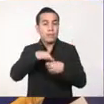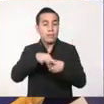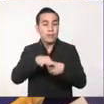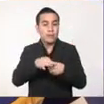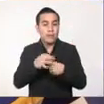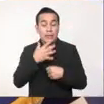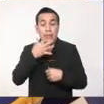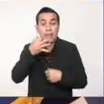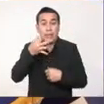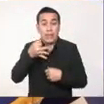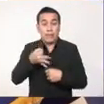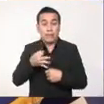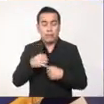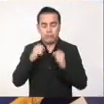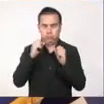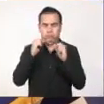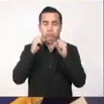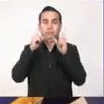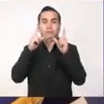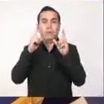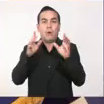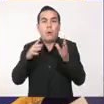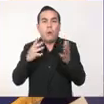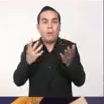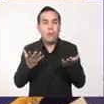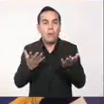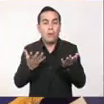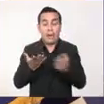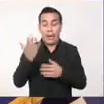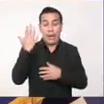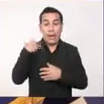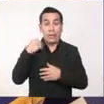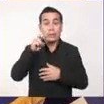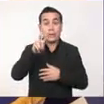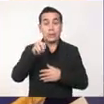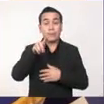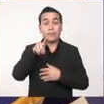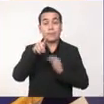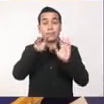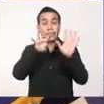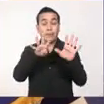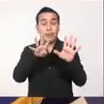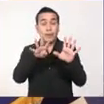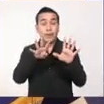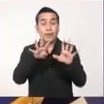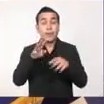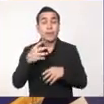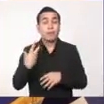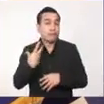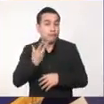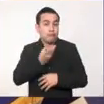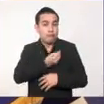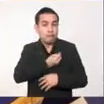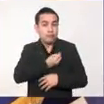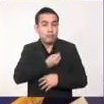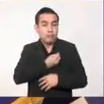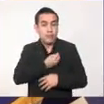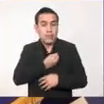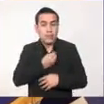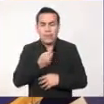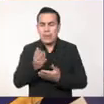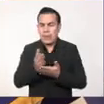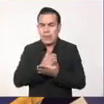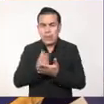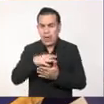A mí, sinceramente, a mí me asustó, porque ¿cómo es posible de que en el 2019, cuando pues no había